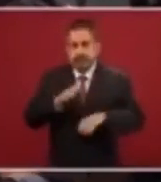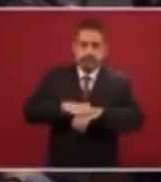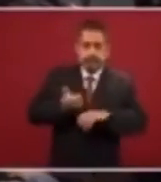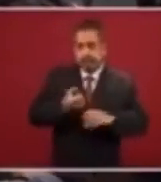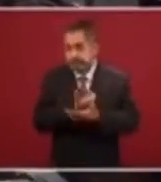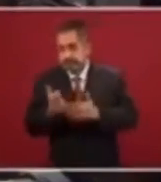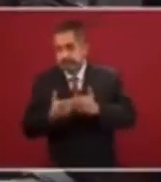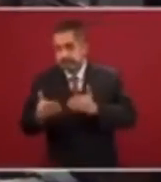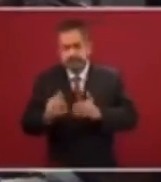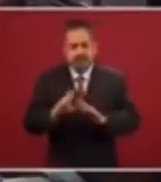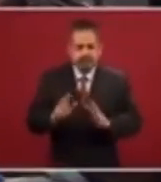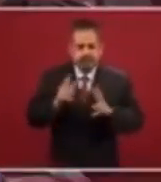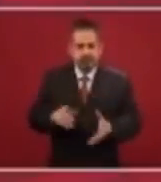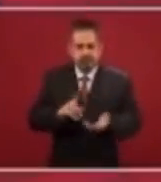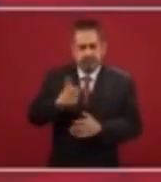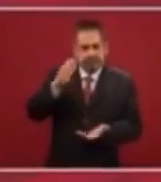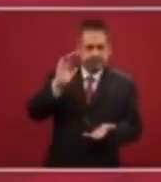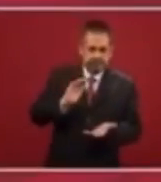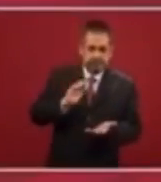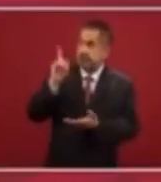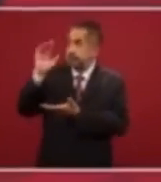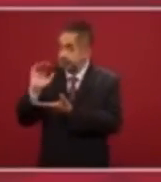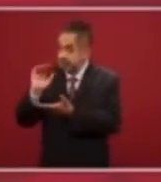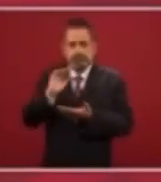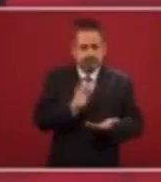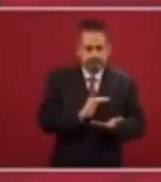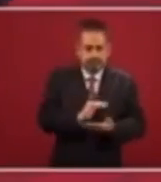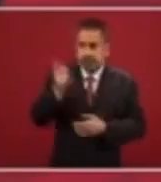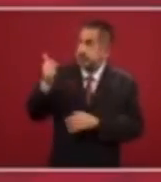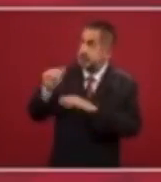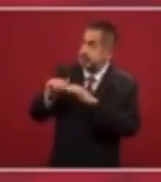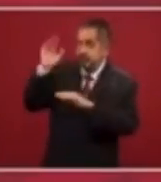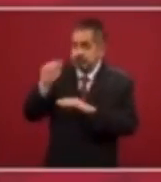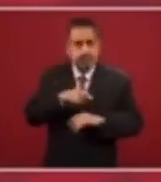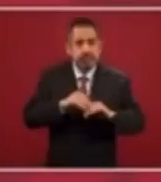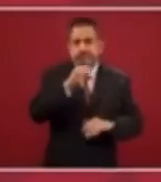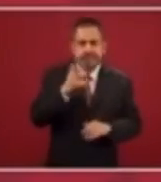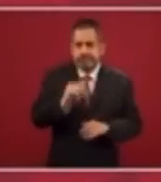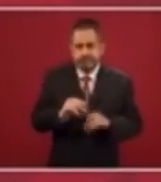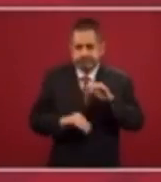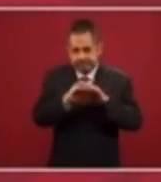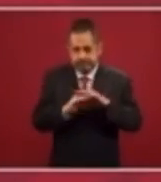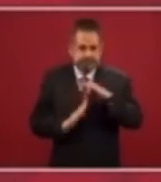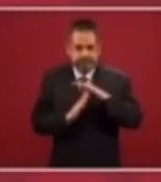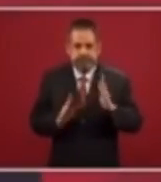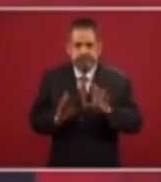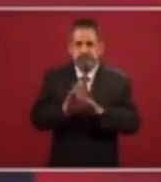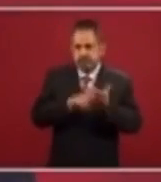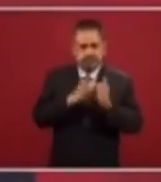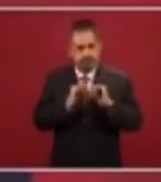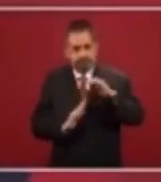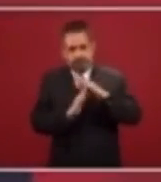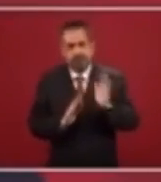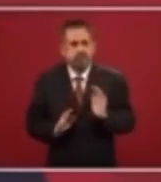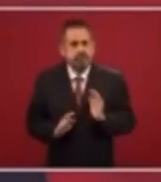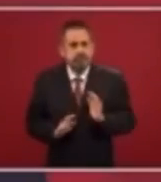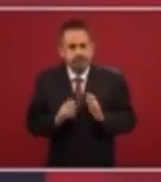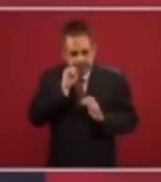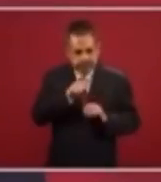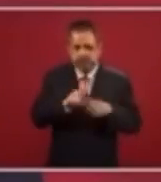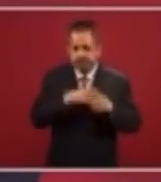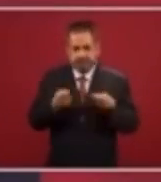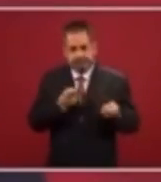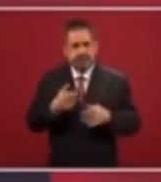o que se mantenga como estaba. No, baja, baja. Si subiera, ya no volvería a subir más de cómo venía. Y ahí sí vamos a